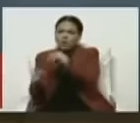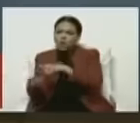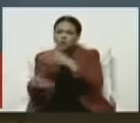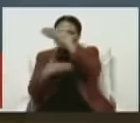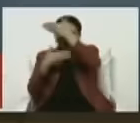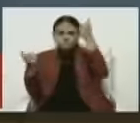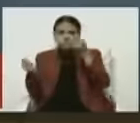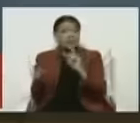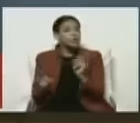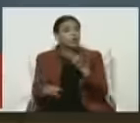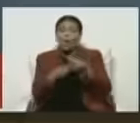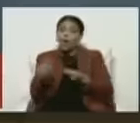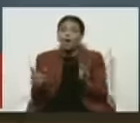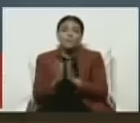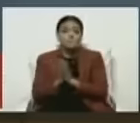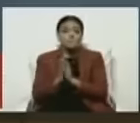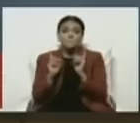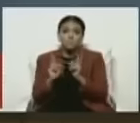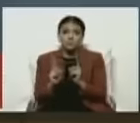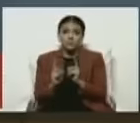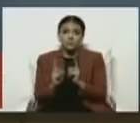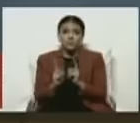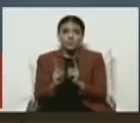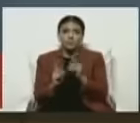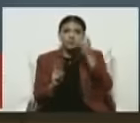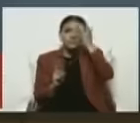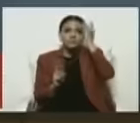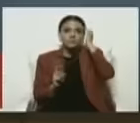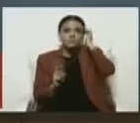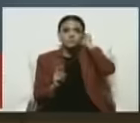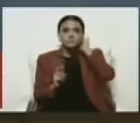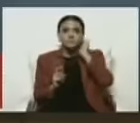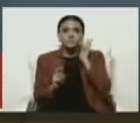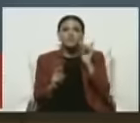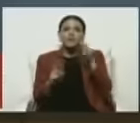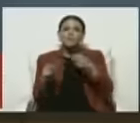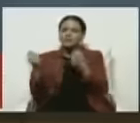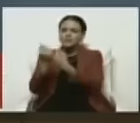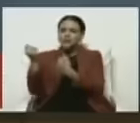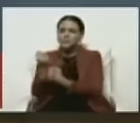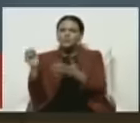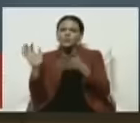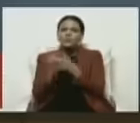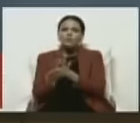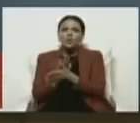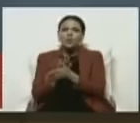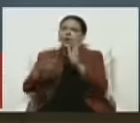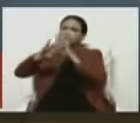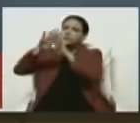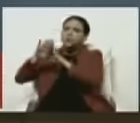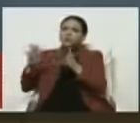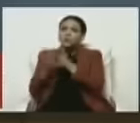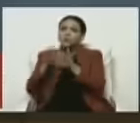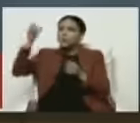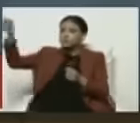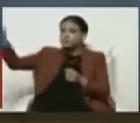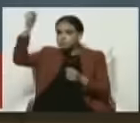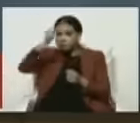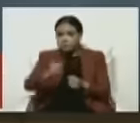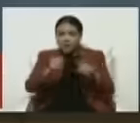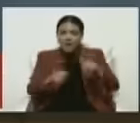de esa nación decretase o apoyase la solicitud de extradición a Venezuela,